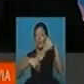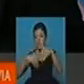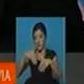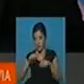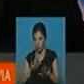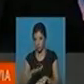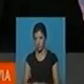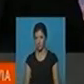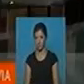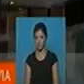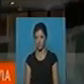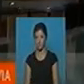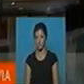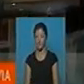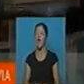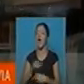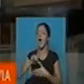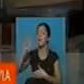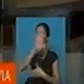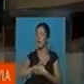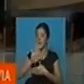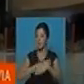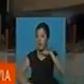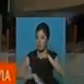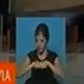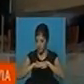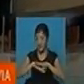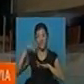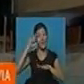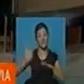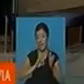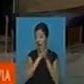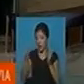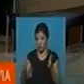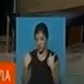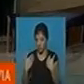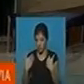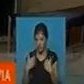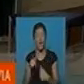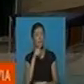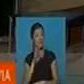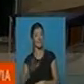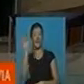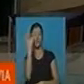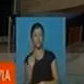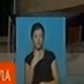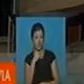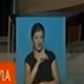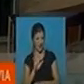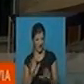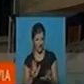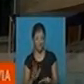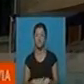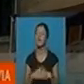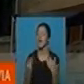del nuevo referéndum. Hay un límite en América Latina y es que son 10 años. Pareciera que es la región que no quiere más, ¿no? Es el caso, vamos